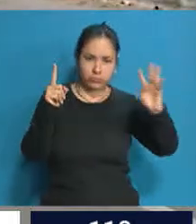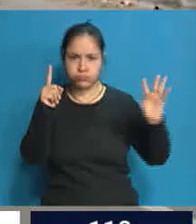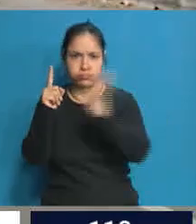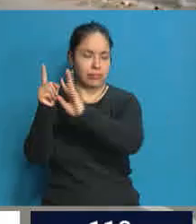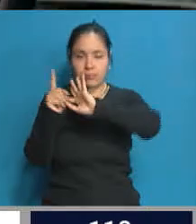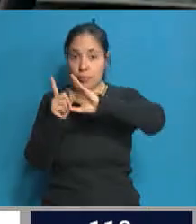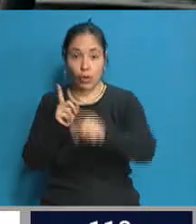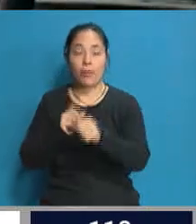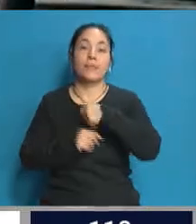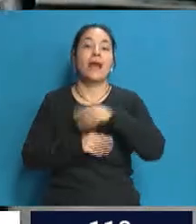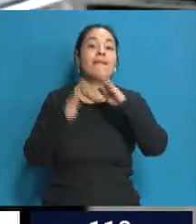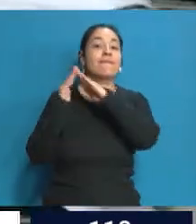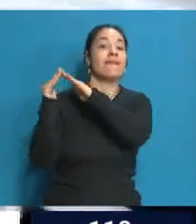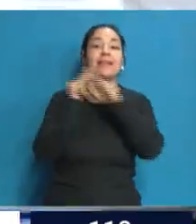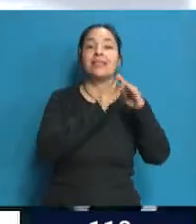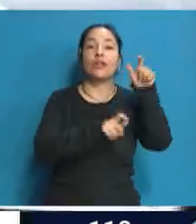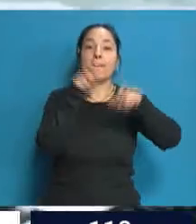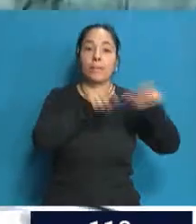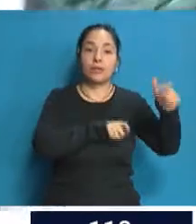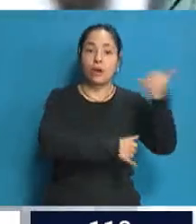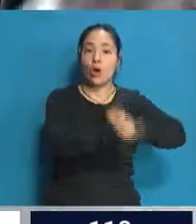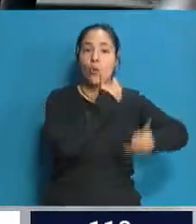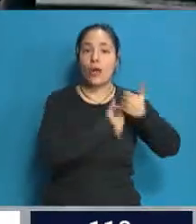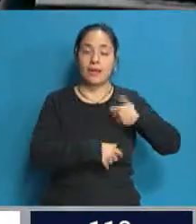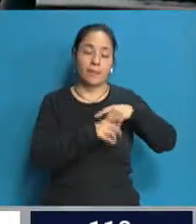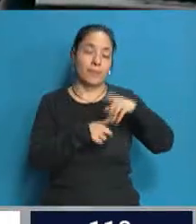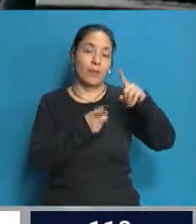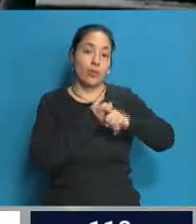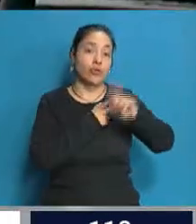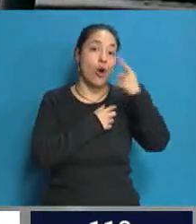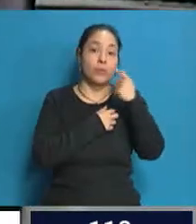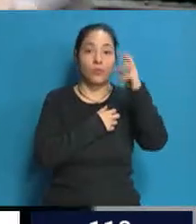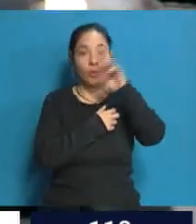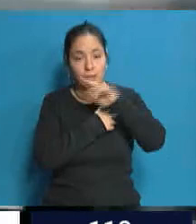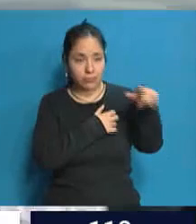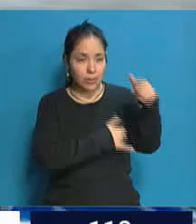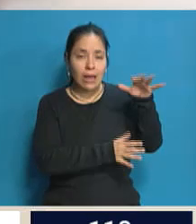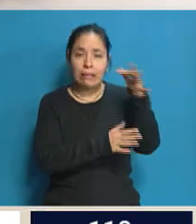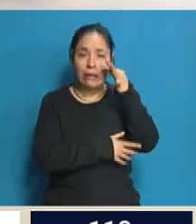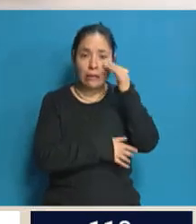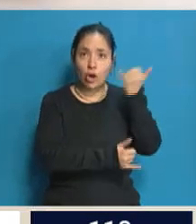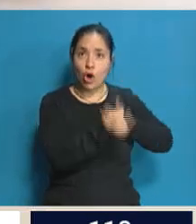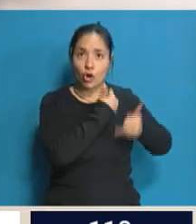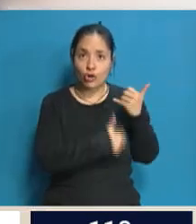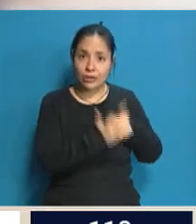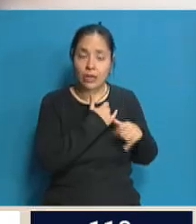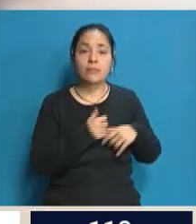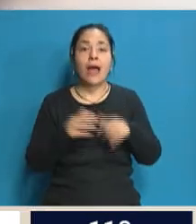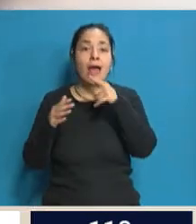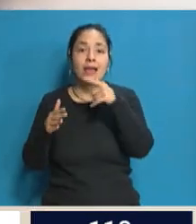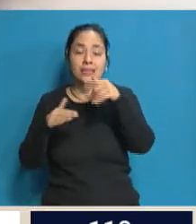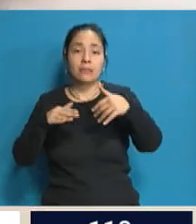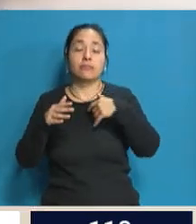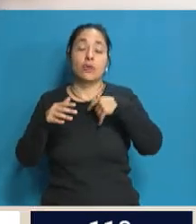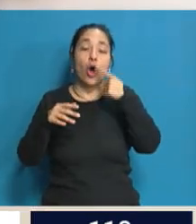información de los vecinos que nos han brindado, dos de ellos, hablamos de una pareja, un hombre y una mujer, lo interceptaron en la vereda. Y de